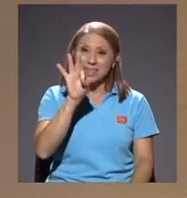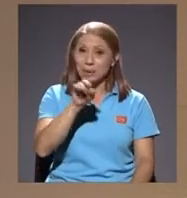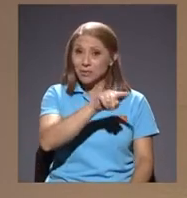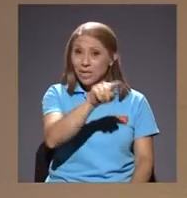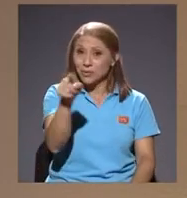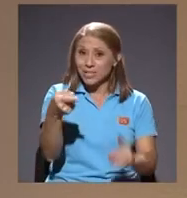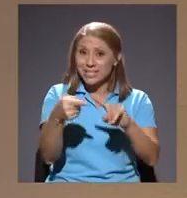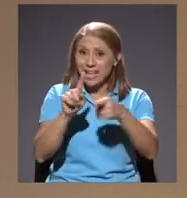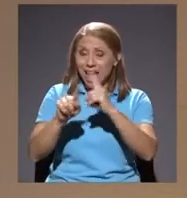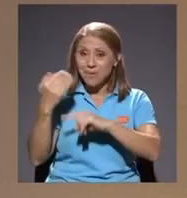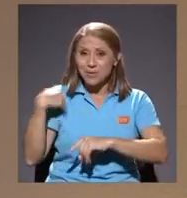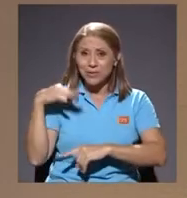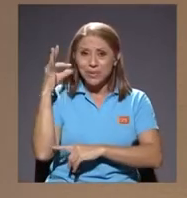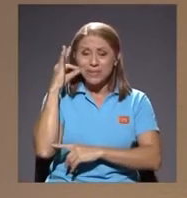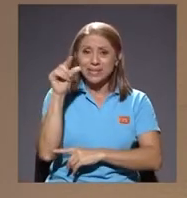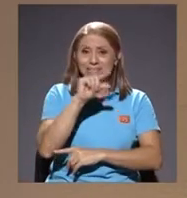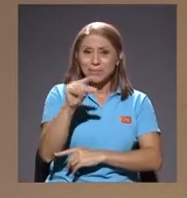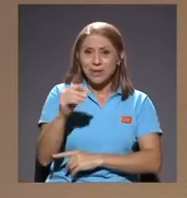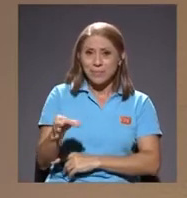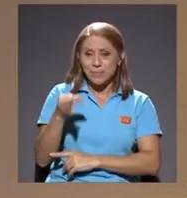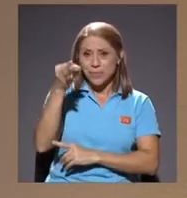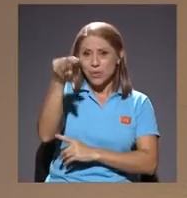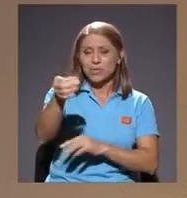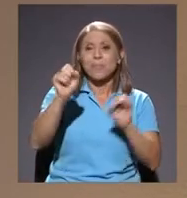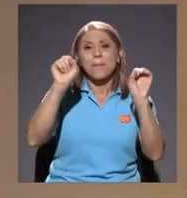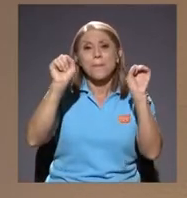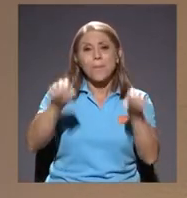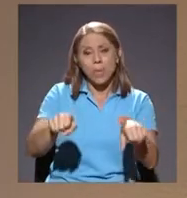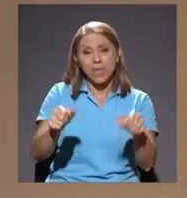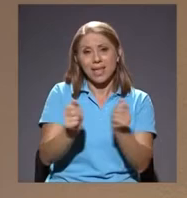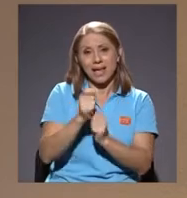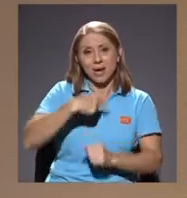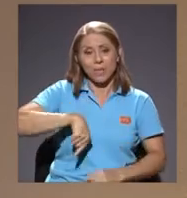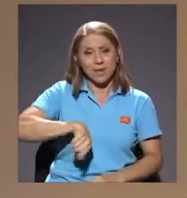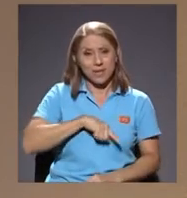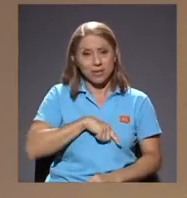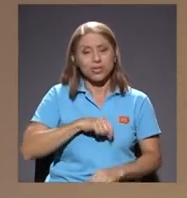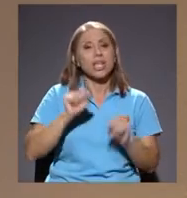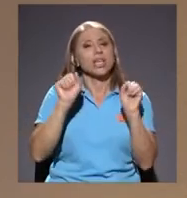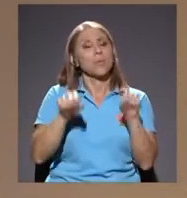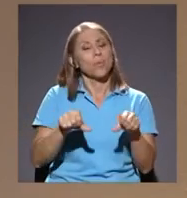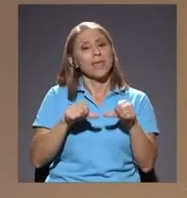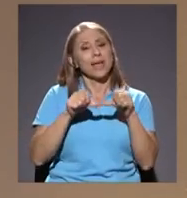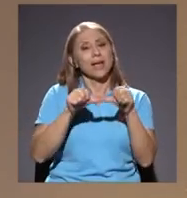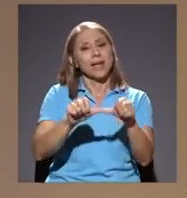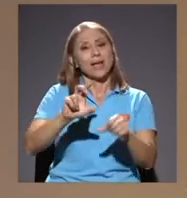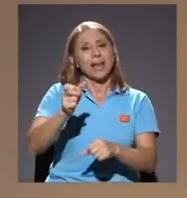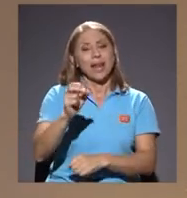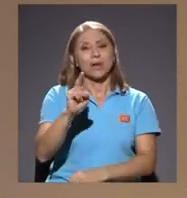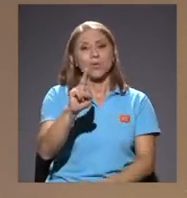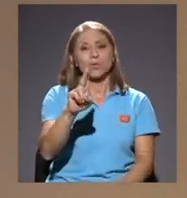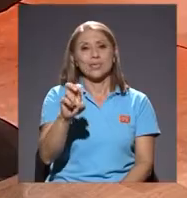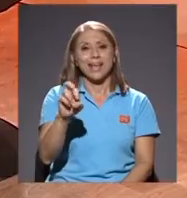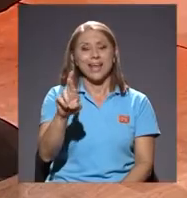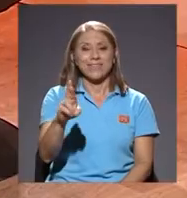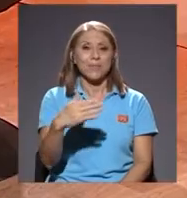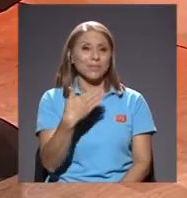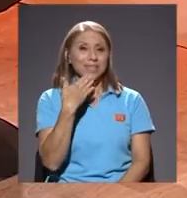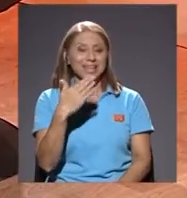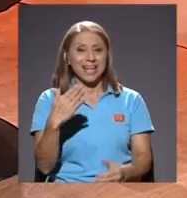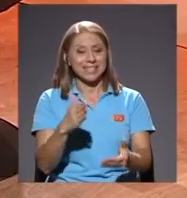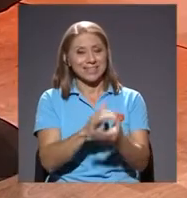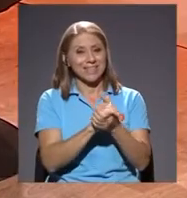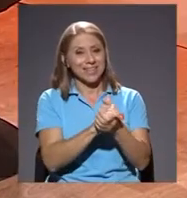próxima semana puedan acompañarnos y que puedan quedarse con canal o ser muchas gracias y